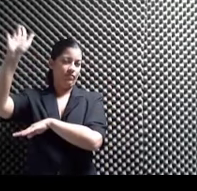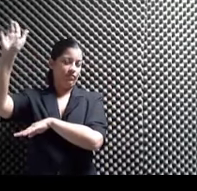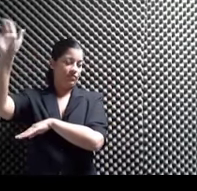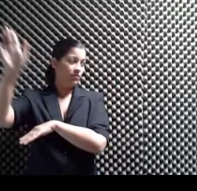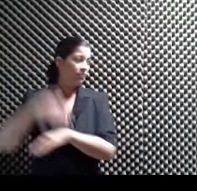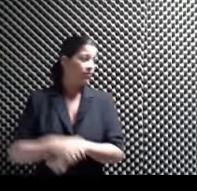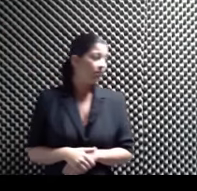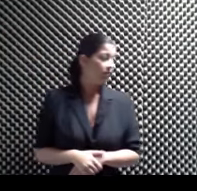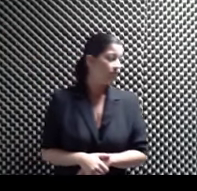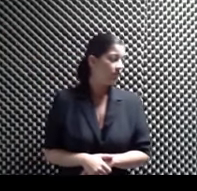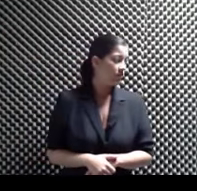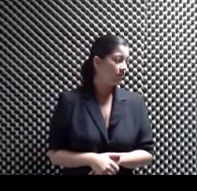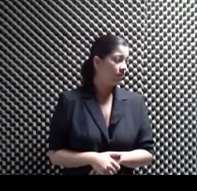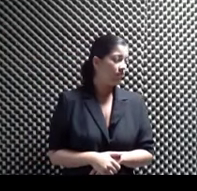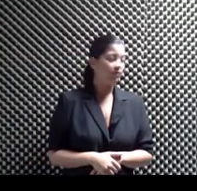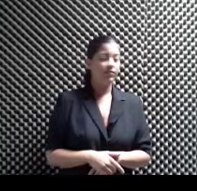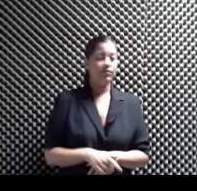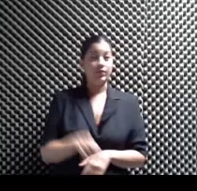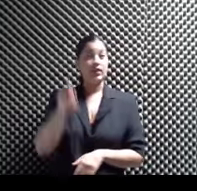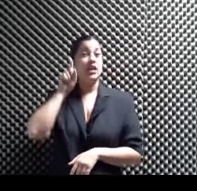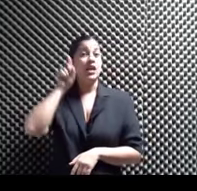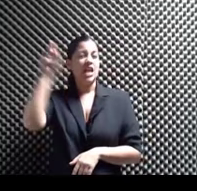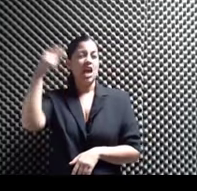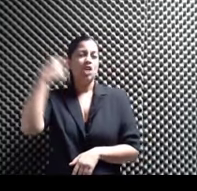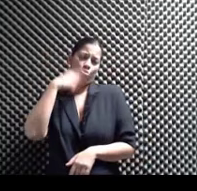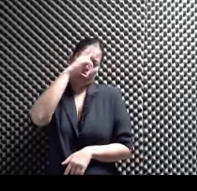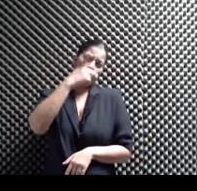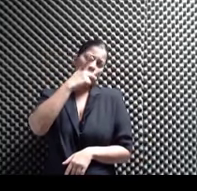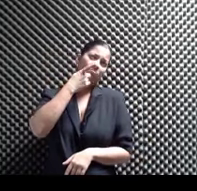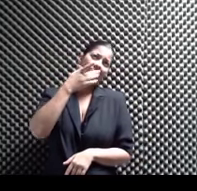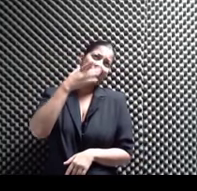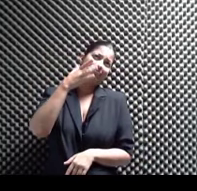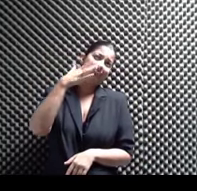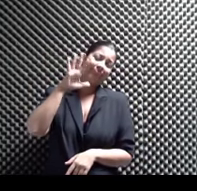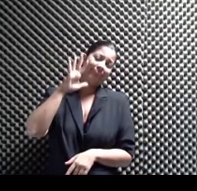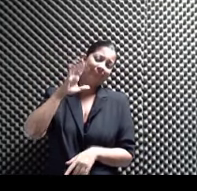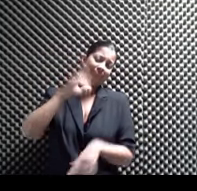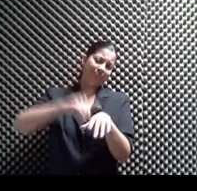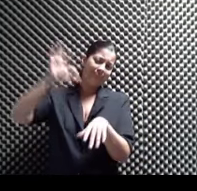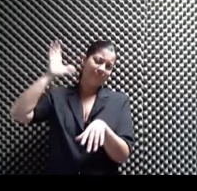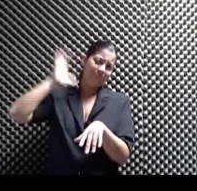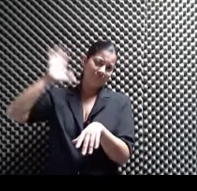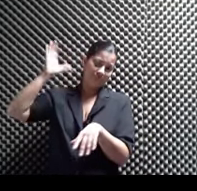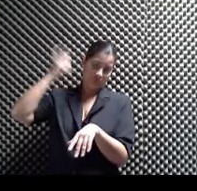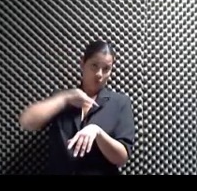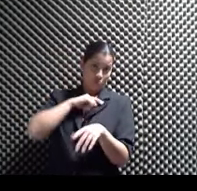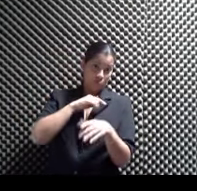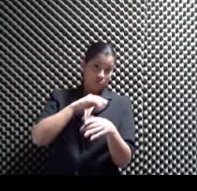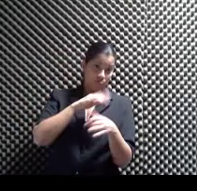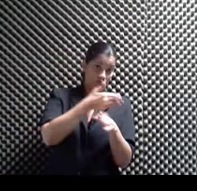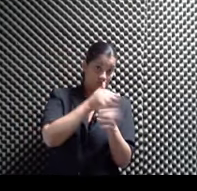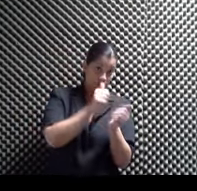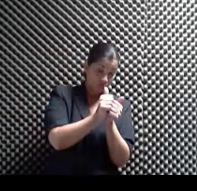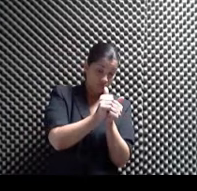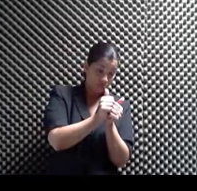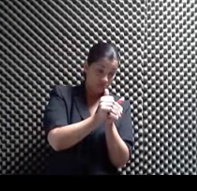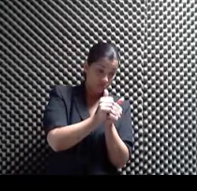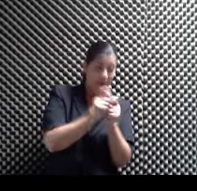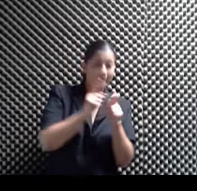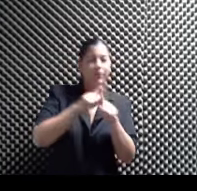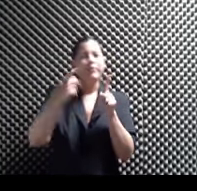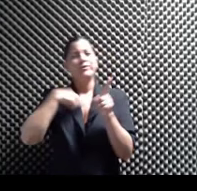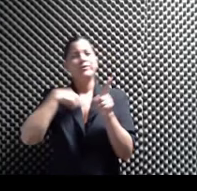Y a Laisa Ya yo la había conocido En otras circunstancias Que habíamos tocado Pero una vez Nos reunimos Un estudio de grabación Para tocar Para unos